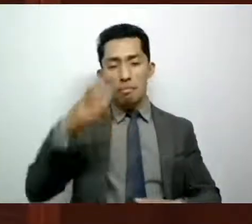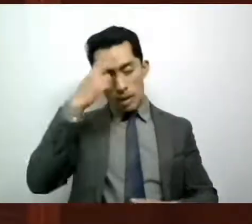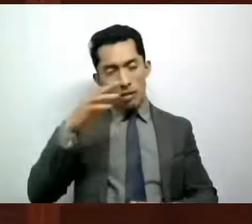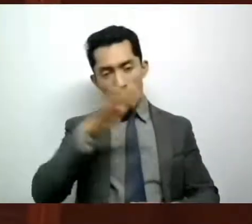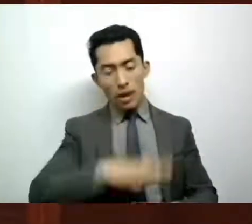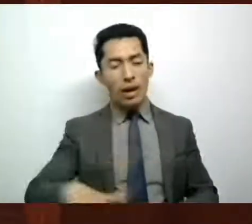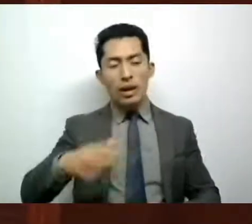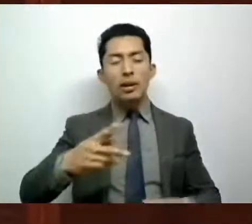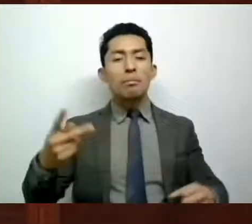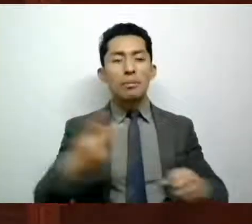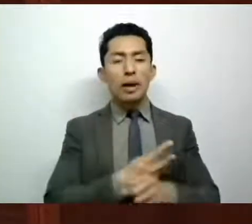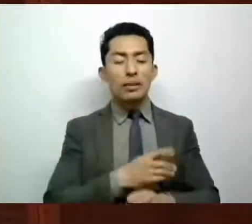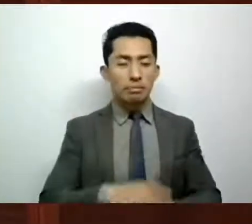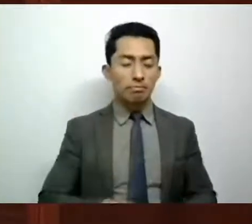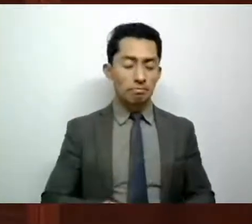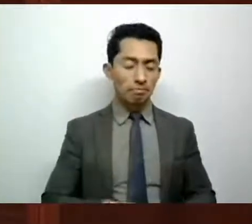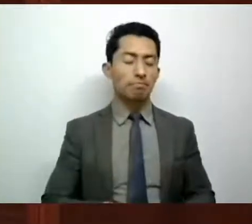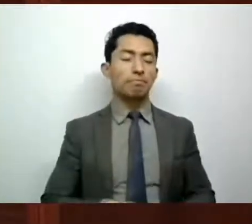de México